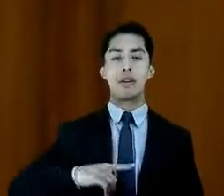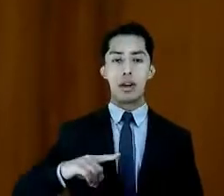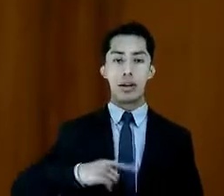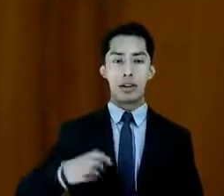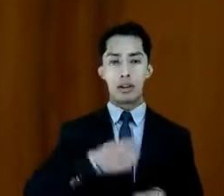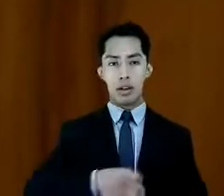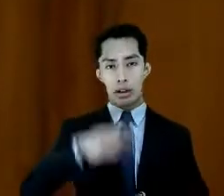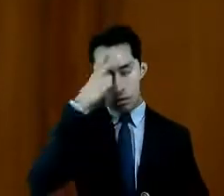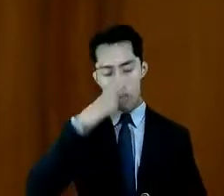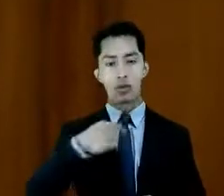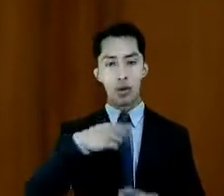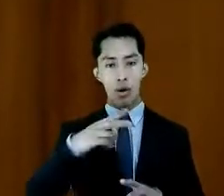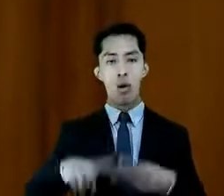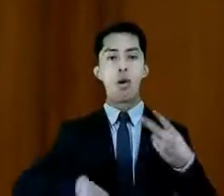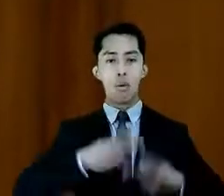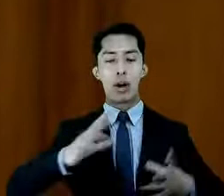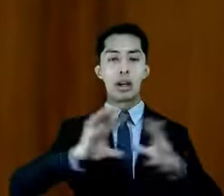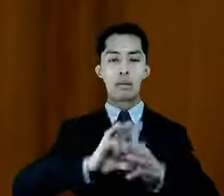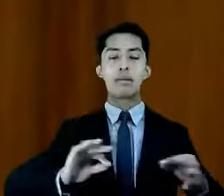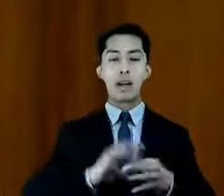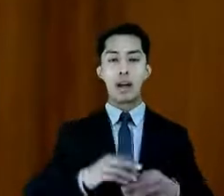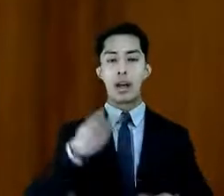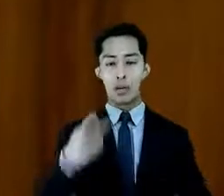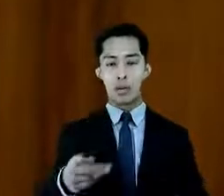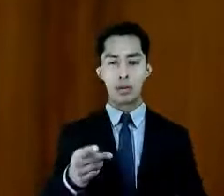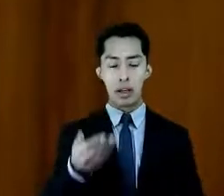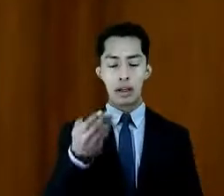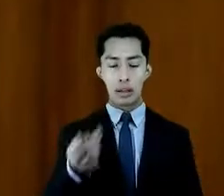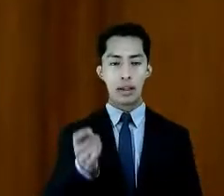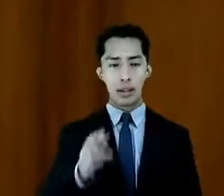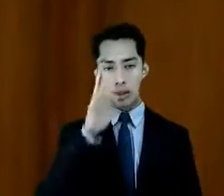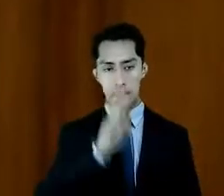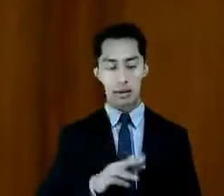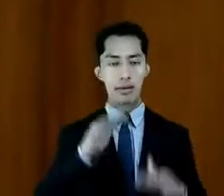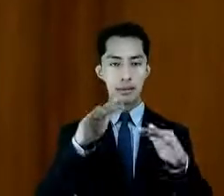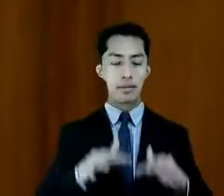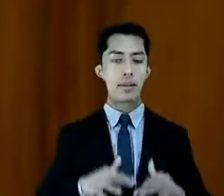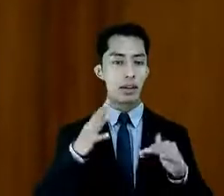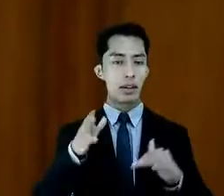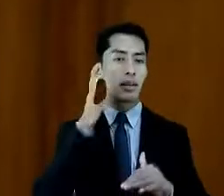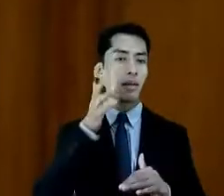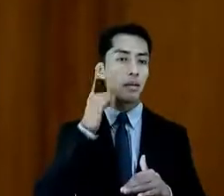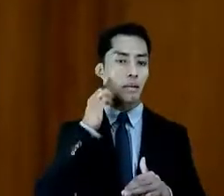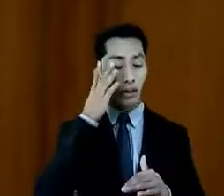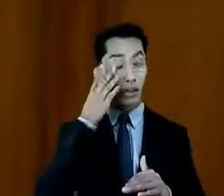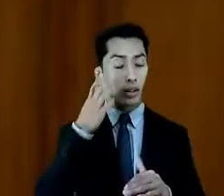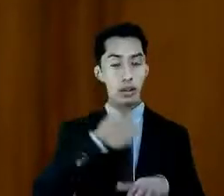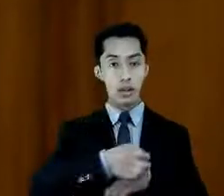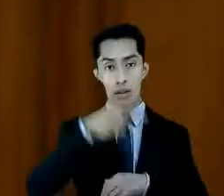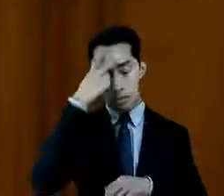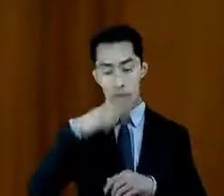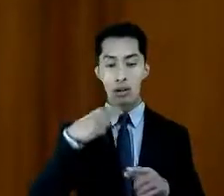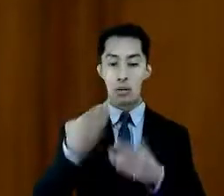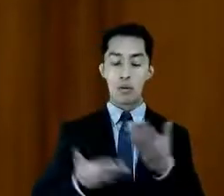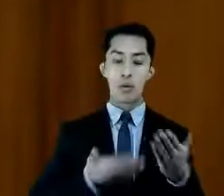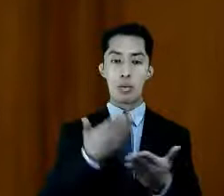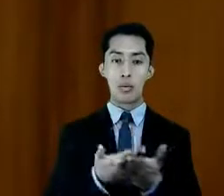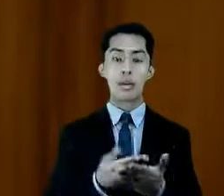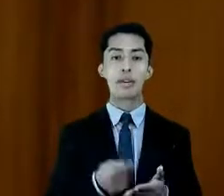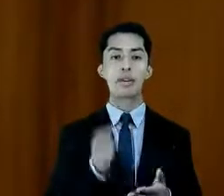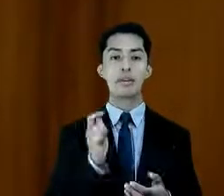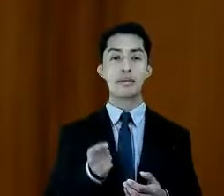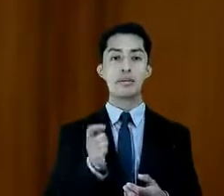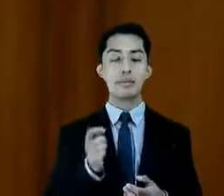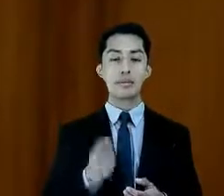México, me permito someter por su digno conducto ante la Honorable Legislatura del Estado de México la presente iniciativa de